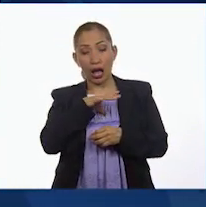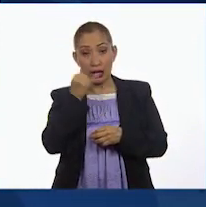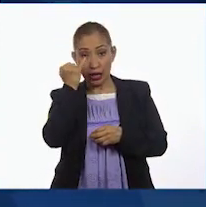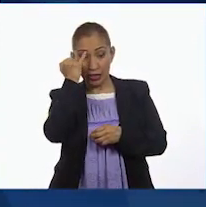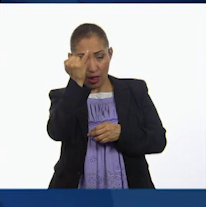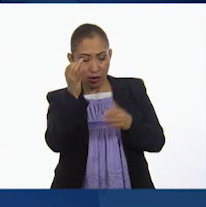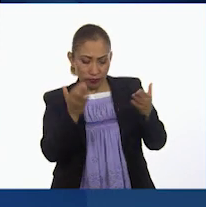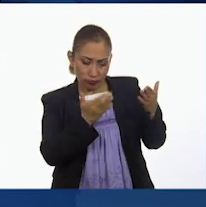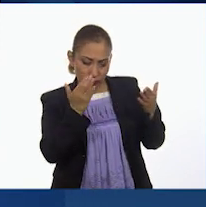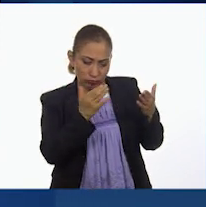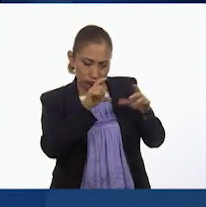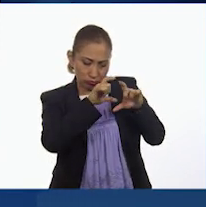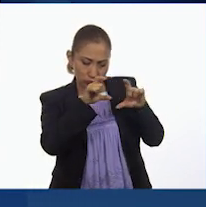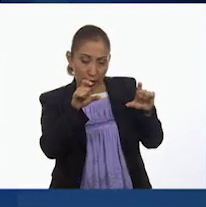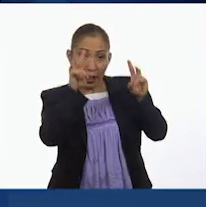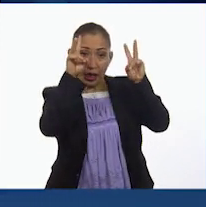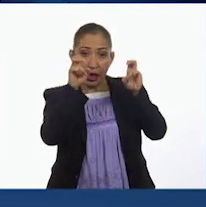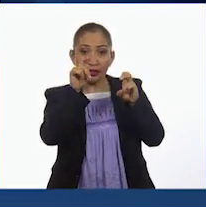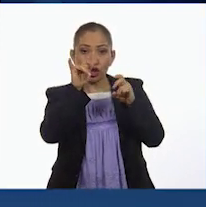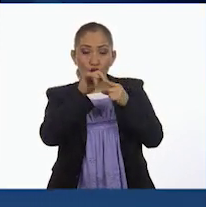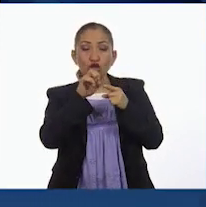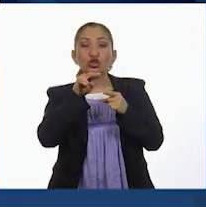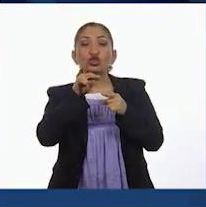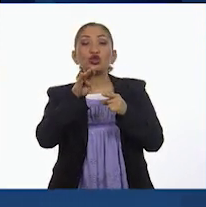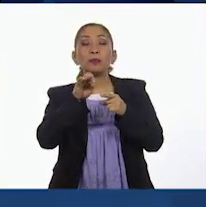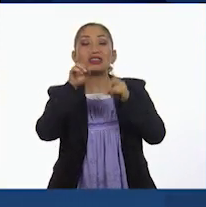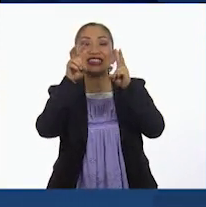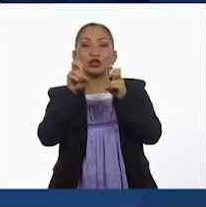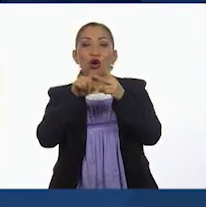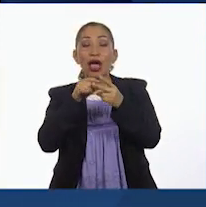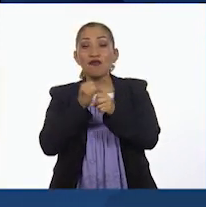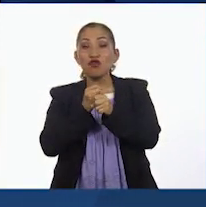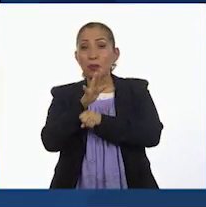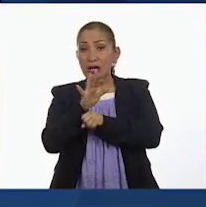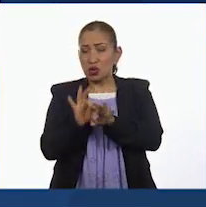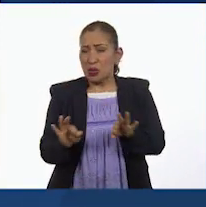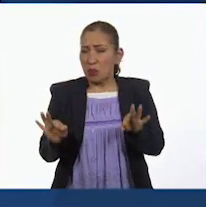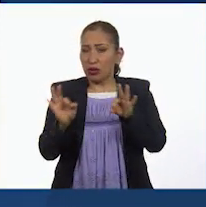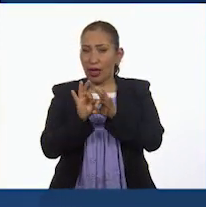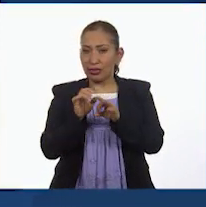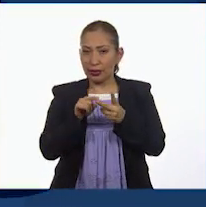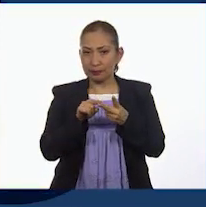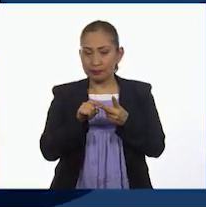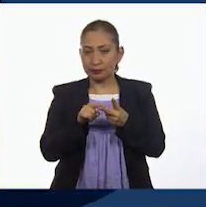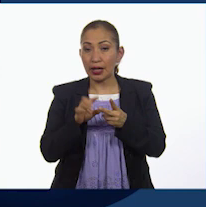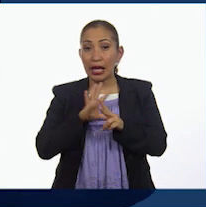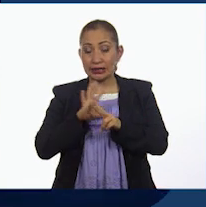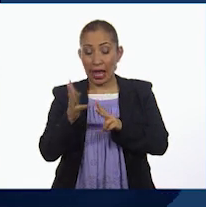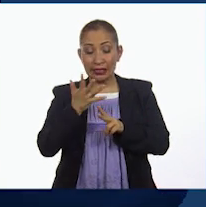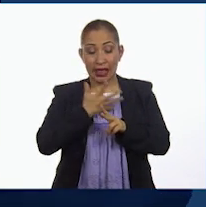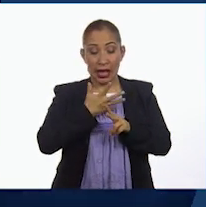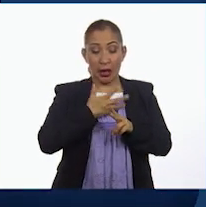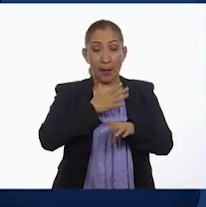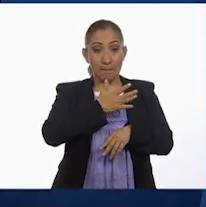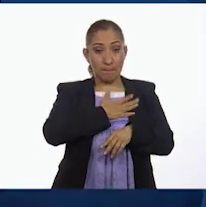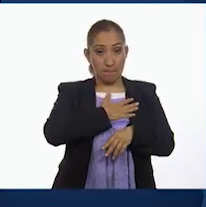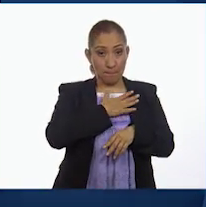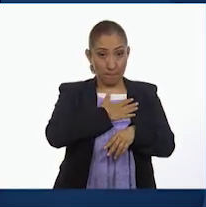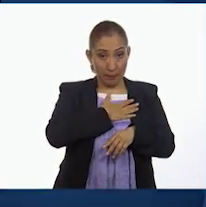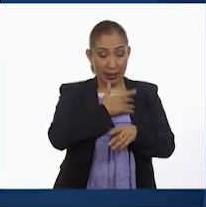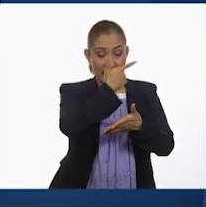ideas centrales del texto, títulos, subtítulos e información esencial. Entonces nosotros, ya que tenemos